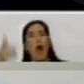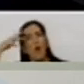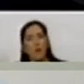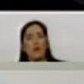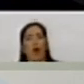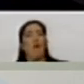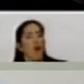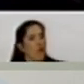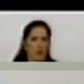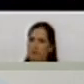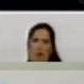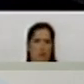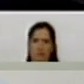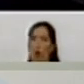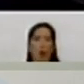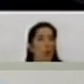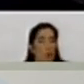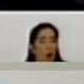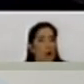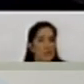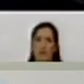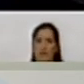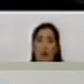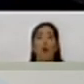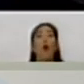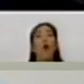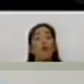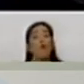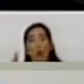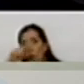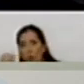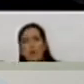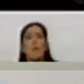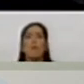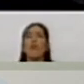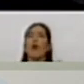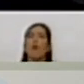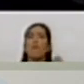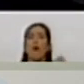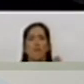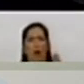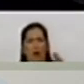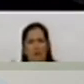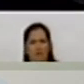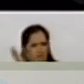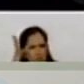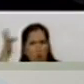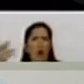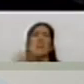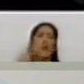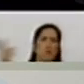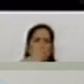puede verse favorecido. De nuevo, los fondos buitres piden unas condiciones completamente inequitativas y desiguales. Piden cobrar más que